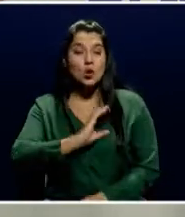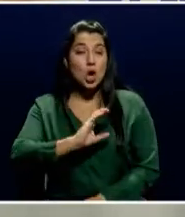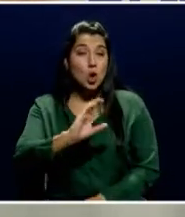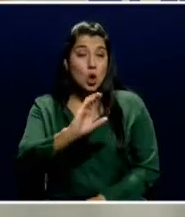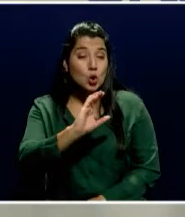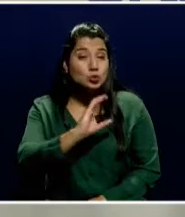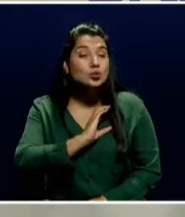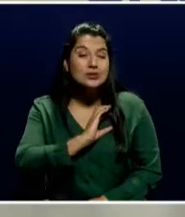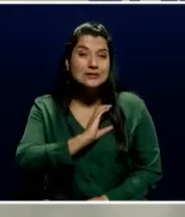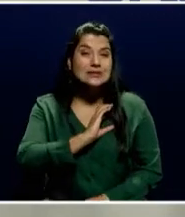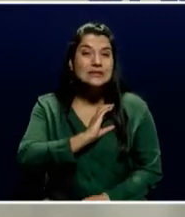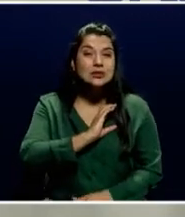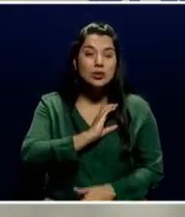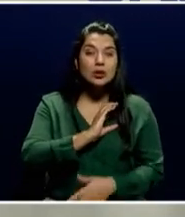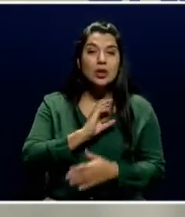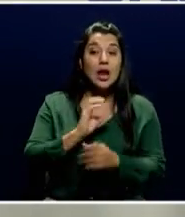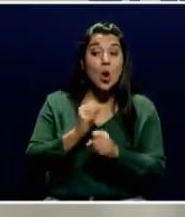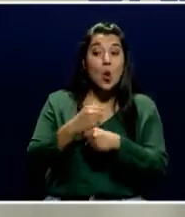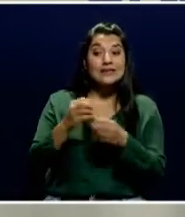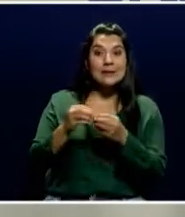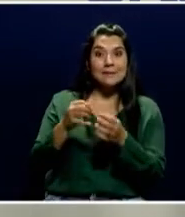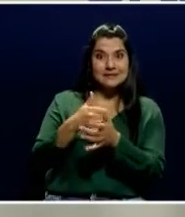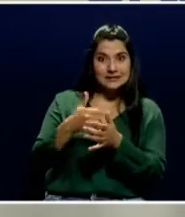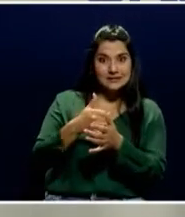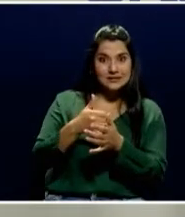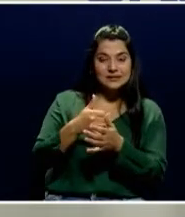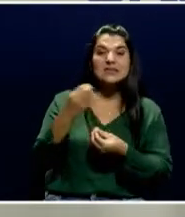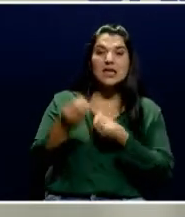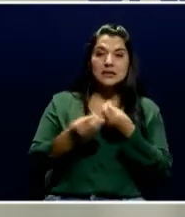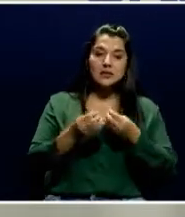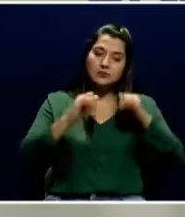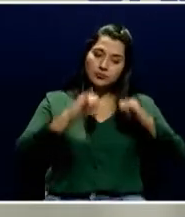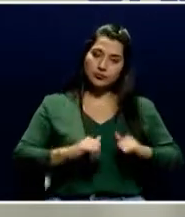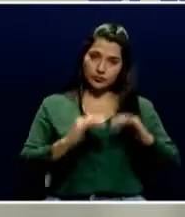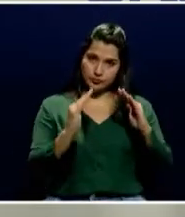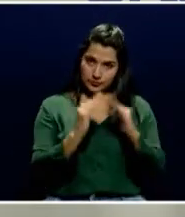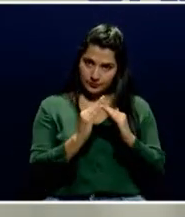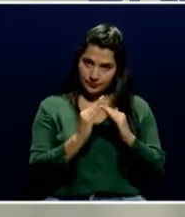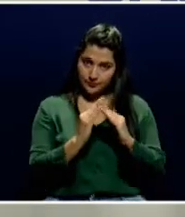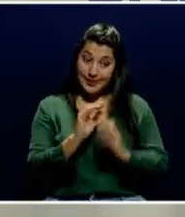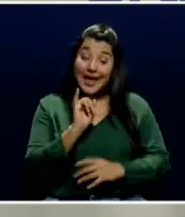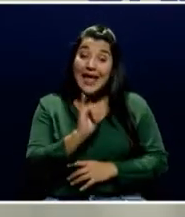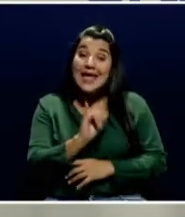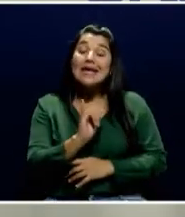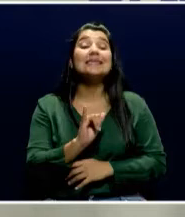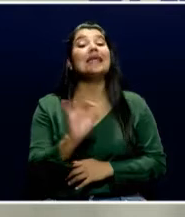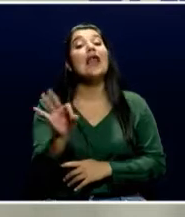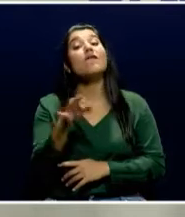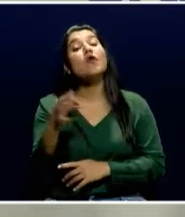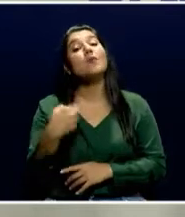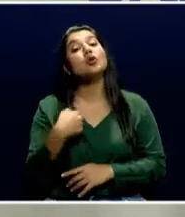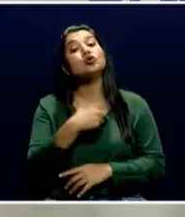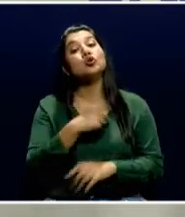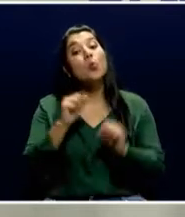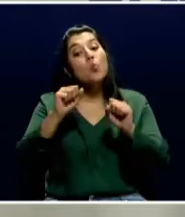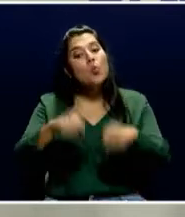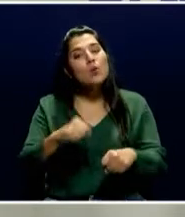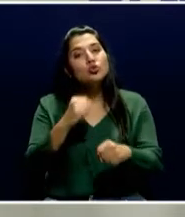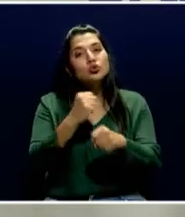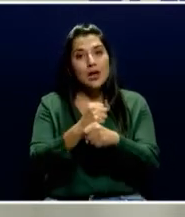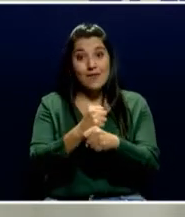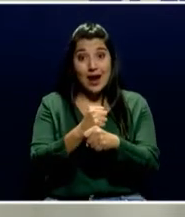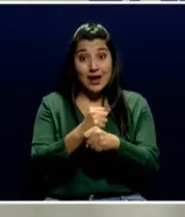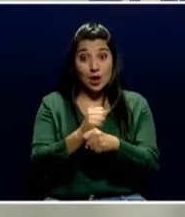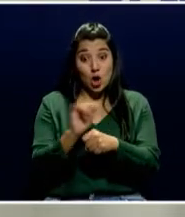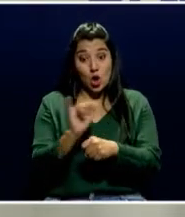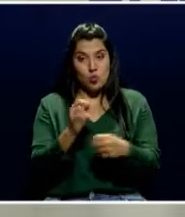lo hace más susceptible a eso, pues el aislamiento. Y esa es la medida en la que podemos trabajar desde nuestra